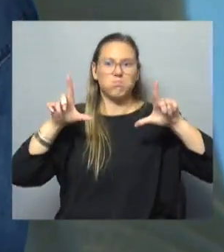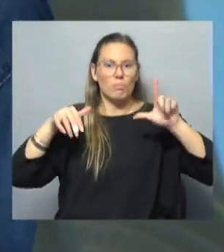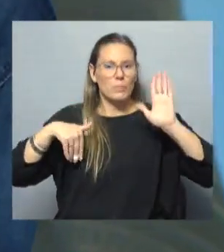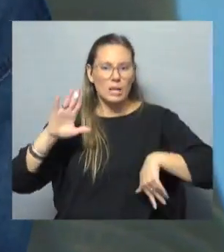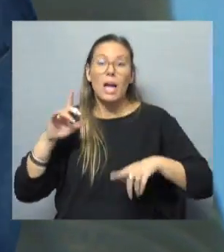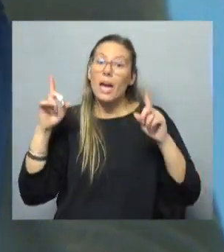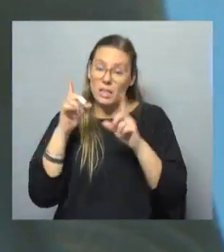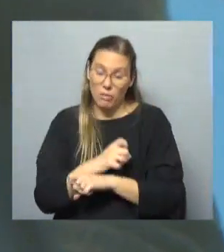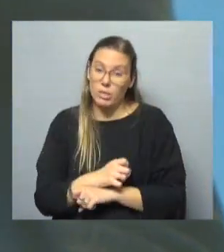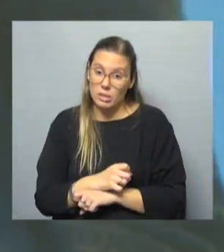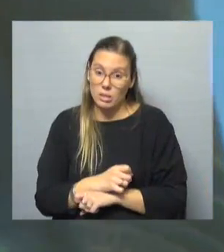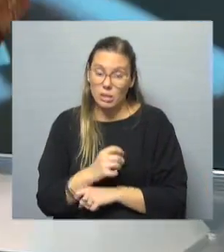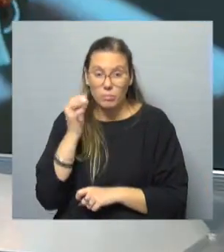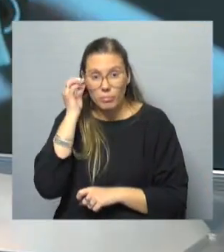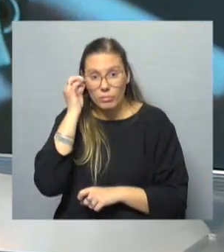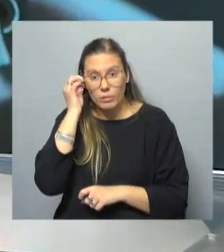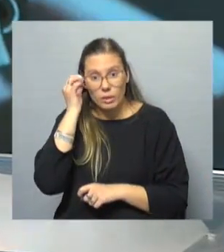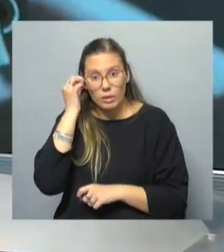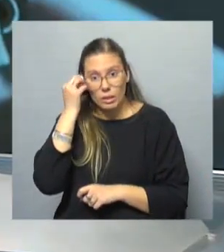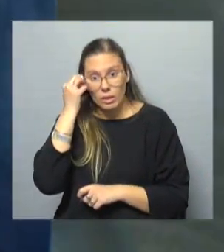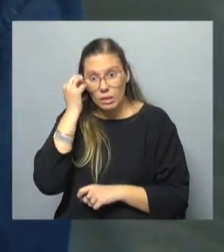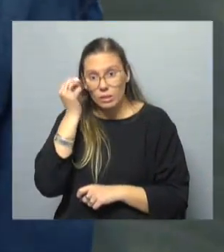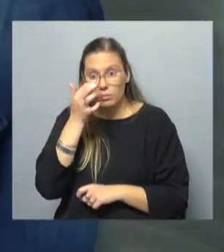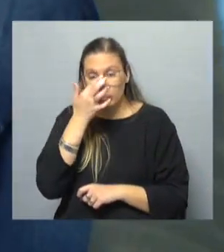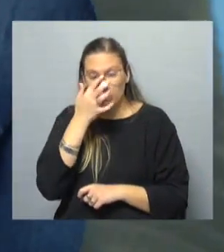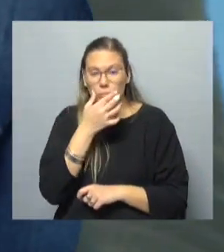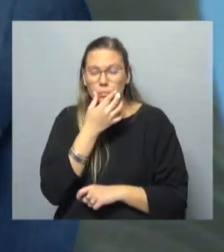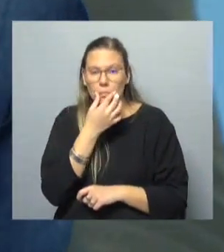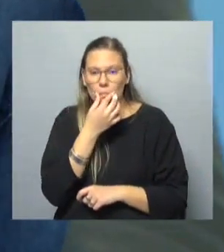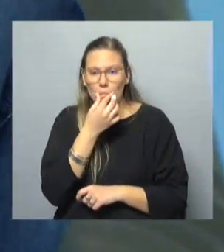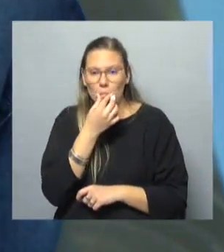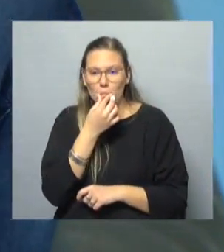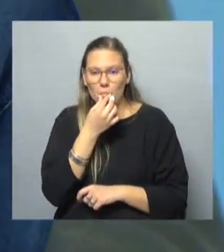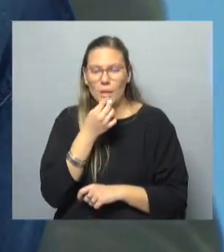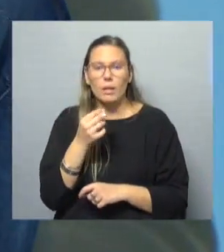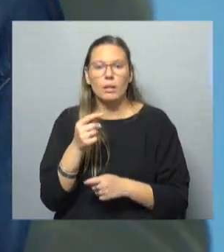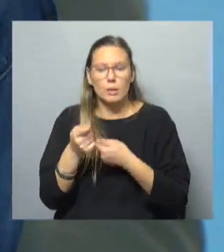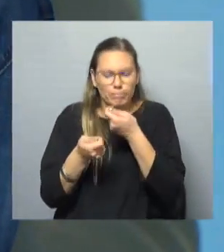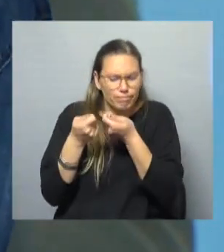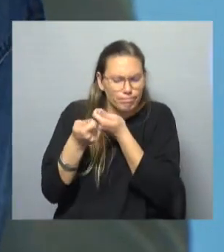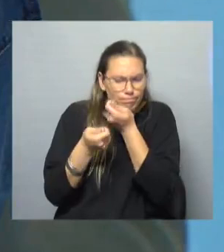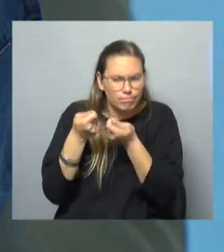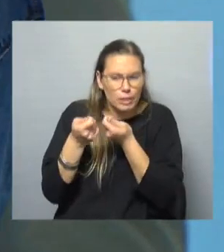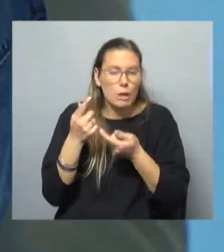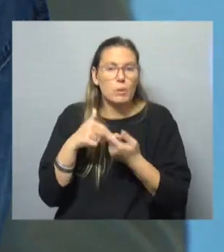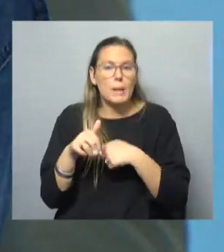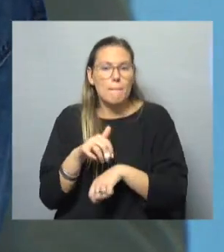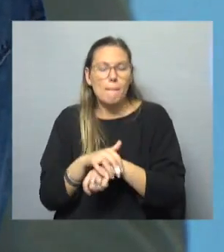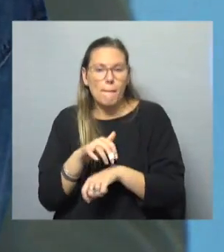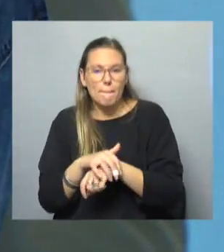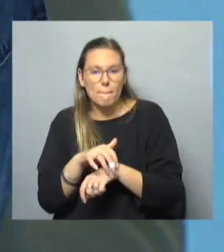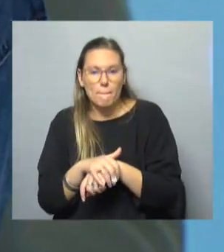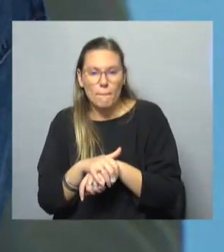más... dificilísimo muy eso. Muy difícil. Es dificilísimo. Entonces, nada, monté mucho, pero en un momento me doy cuenta de